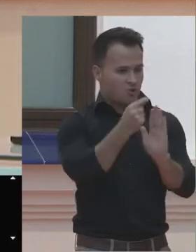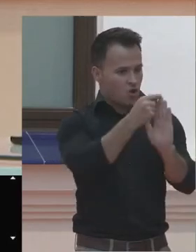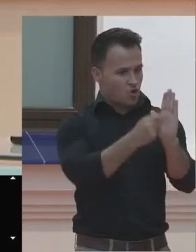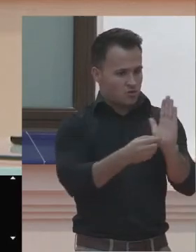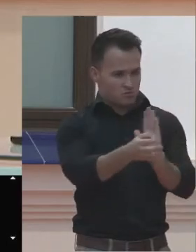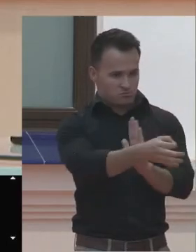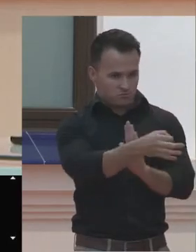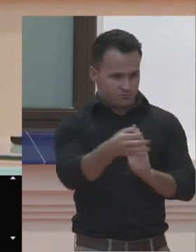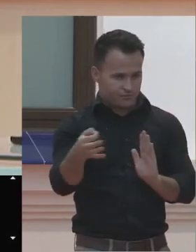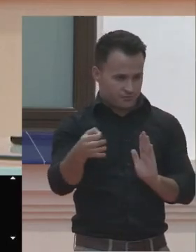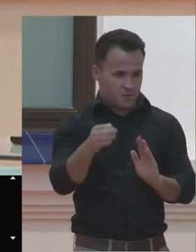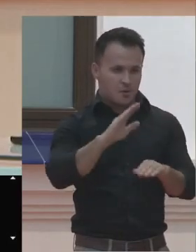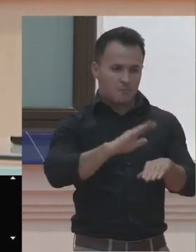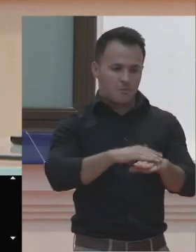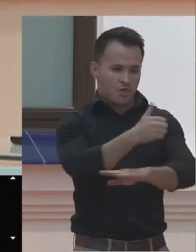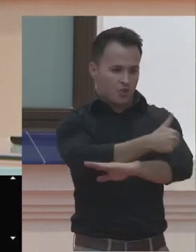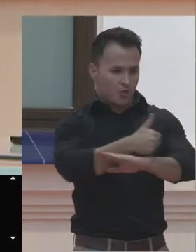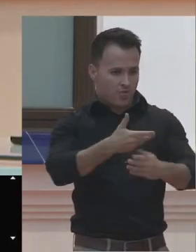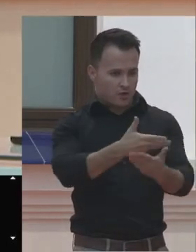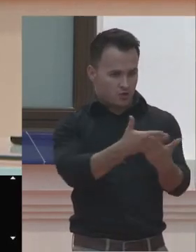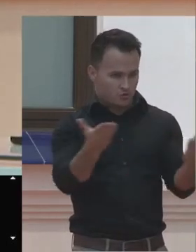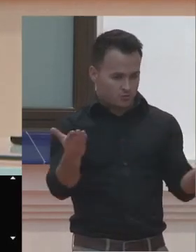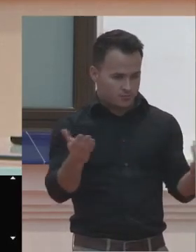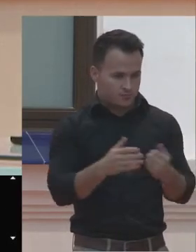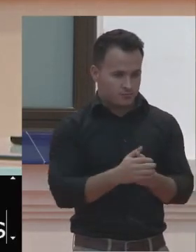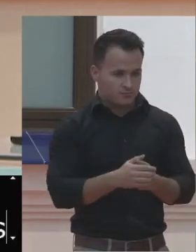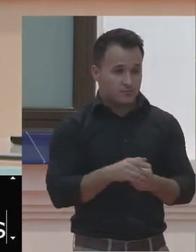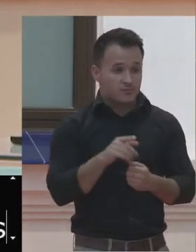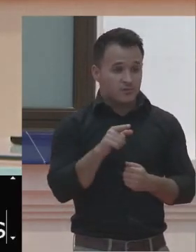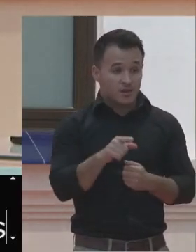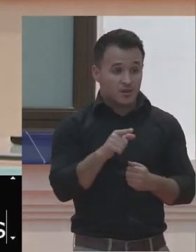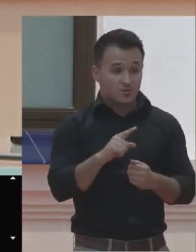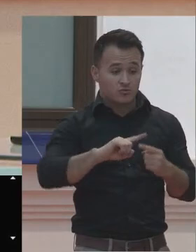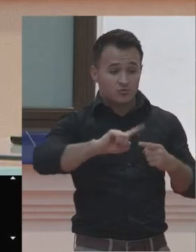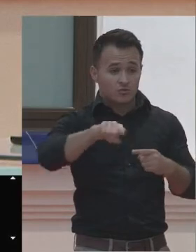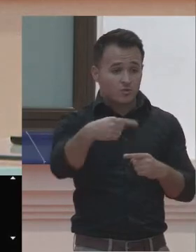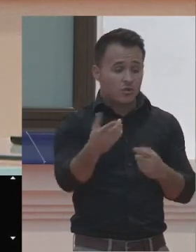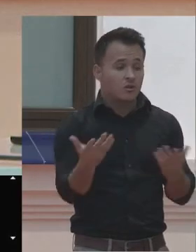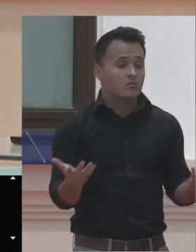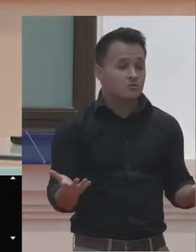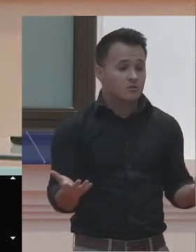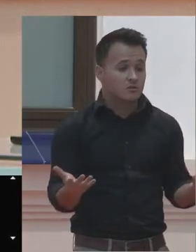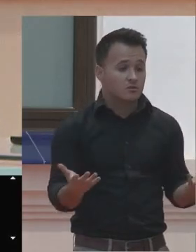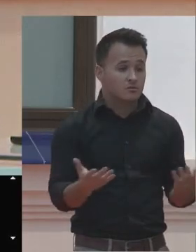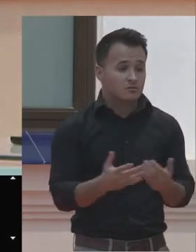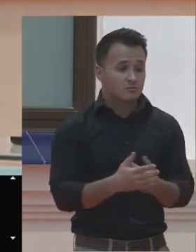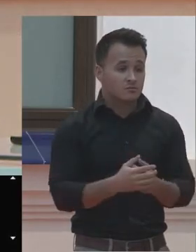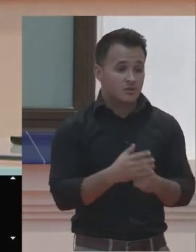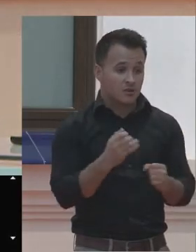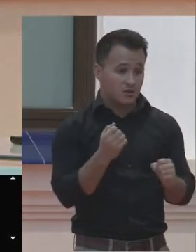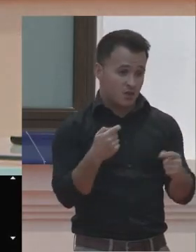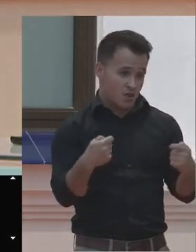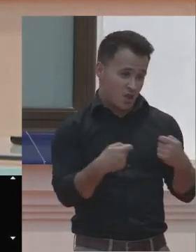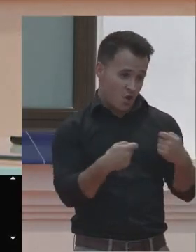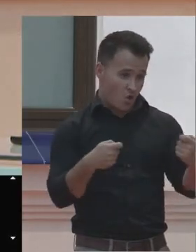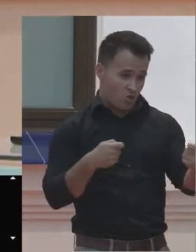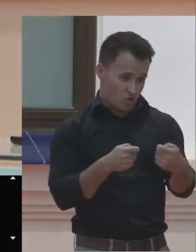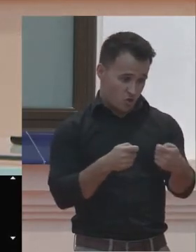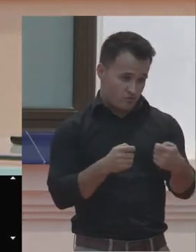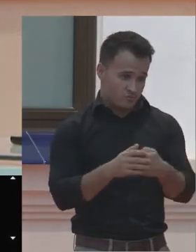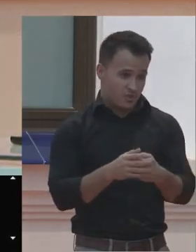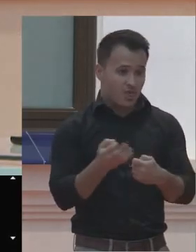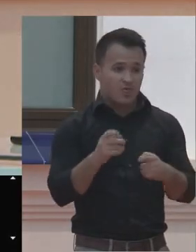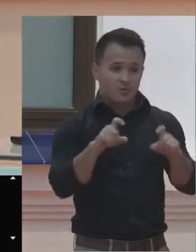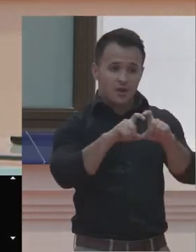de usabilidad a los ciudadanos. ¿Y eso qué es lo que genera? Negocio. Pero tienes que hacer, y la empresa,